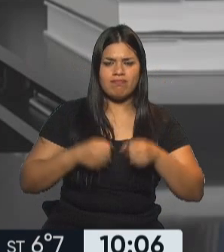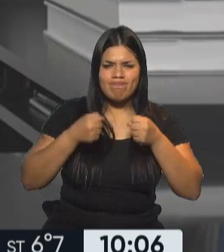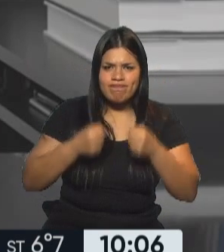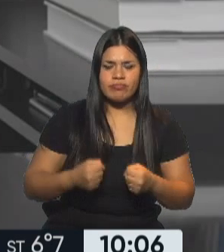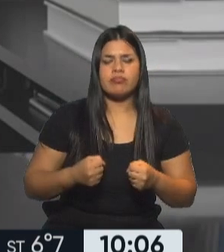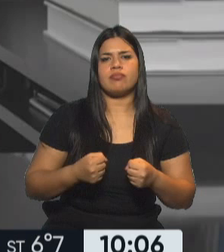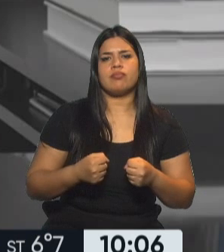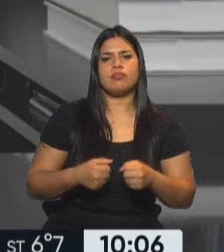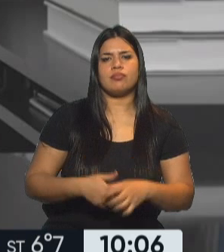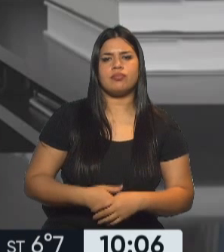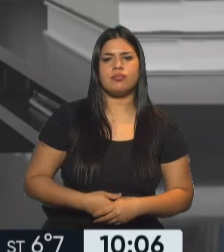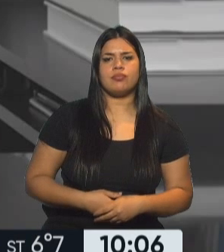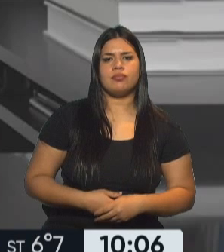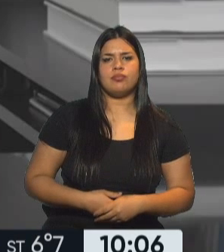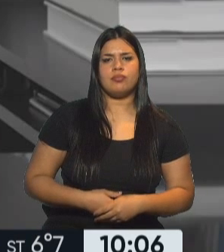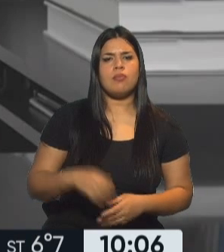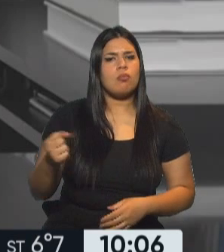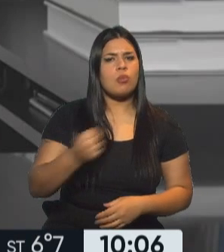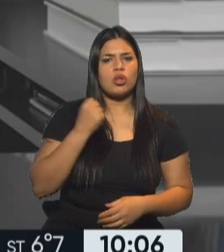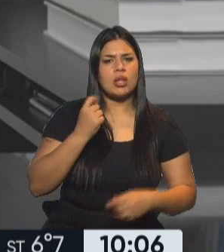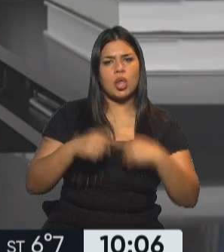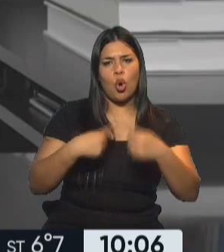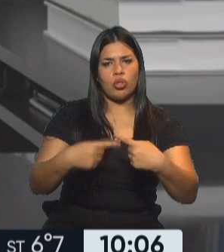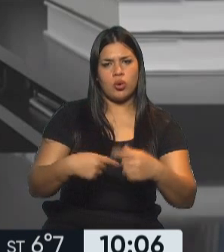claudicaciones es un imperativo moral.